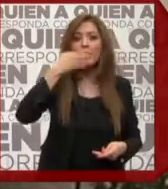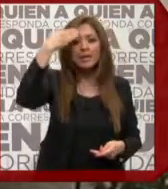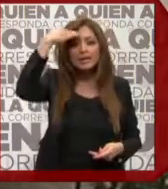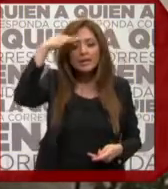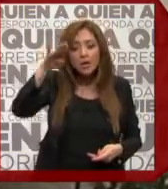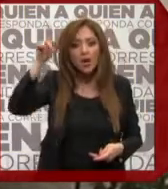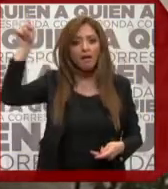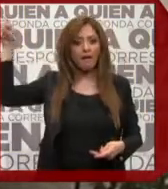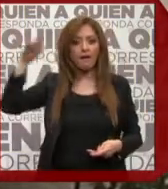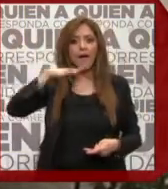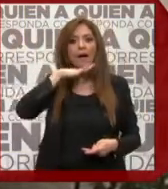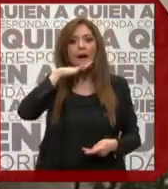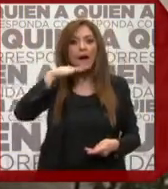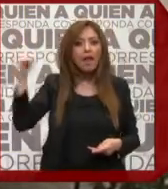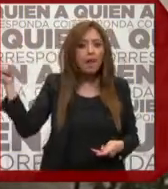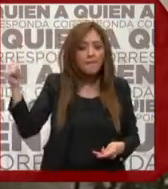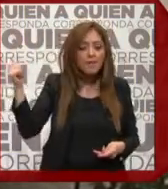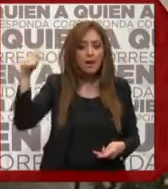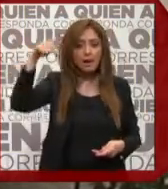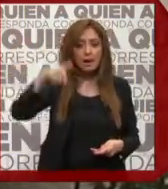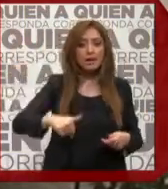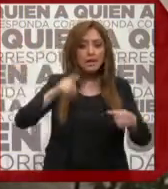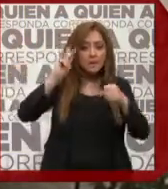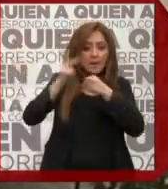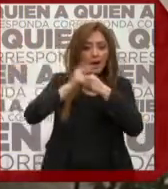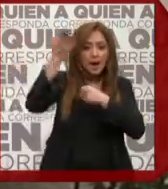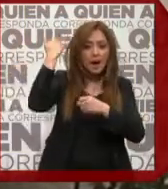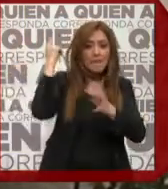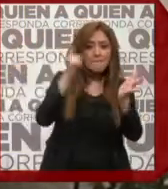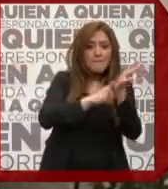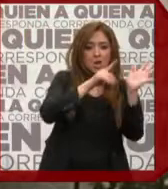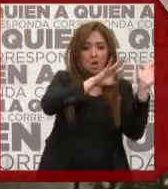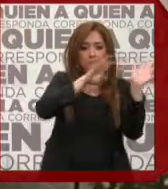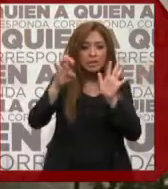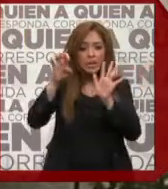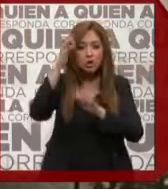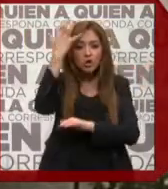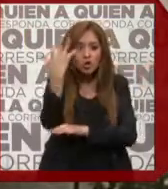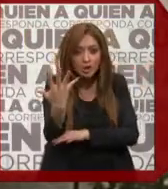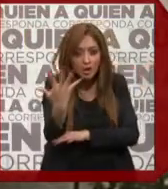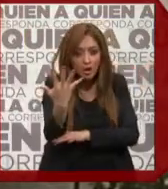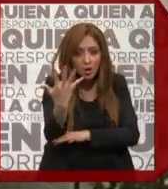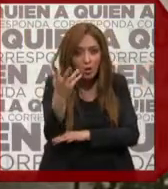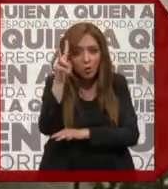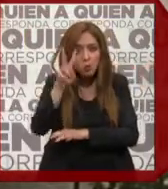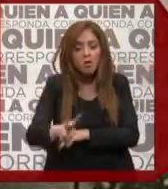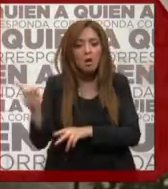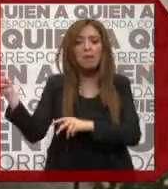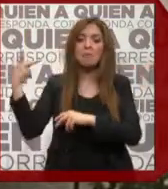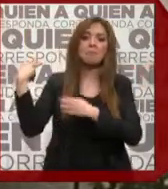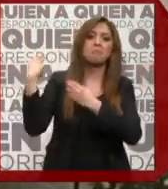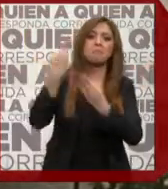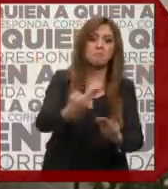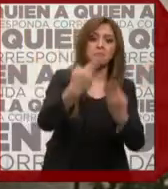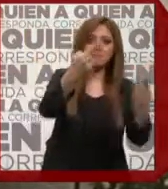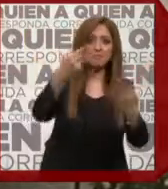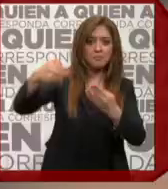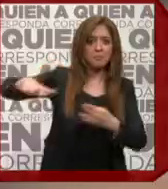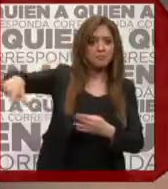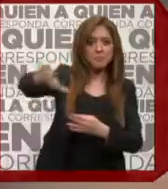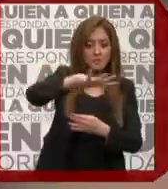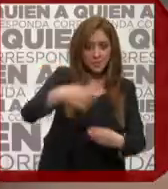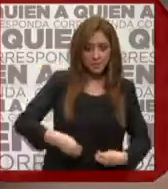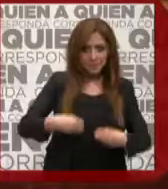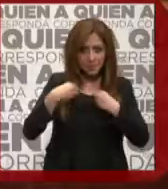origen alemán que llegó a nuestro país en 1905, se enamora de México y decide quedarse el resto de su vida.